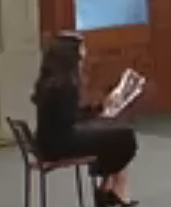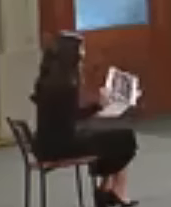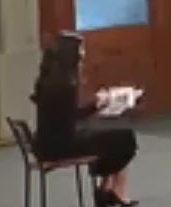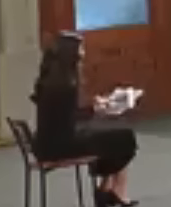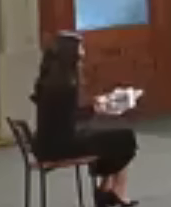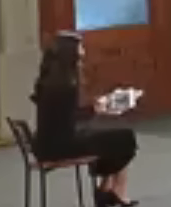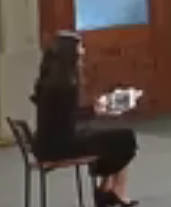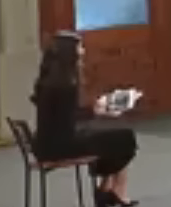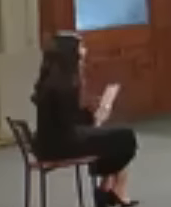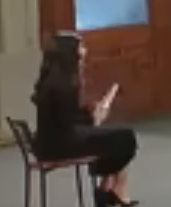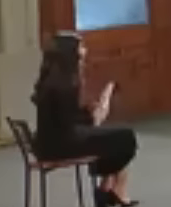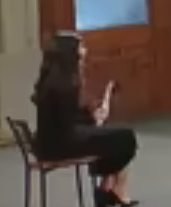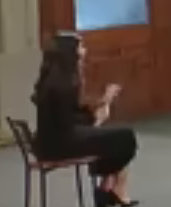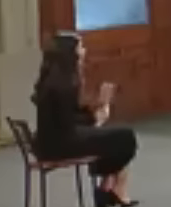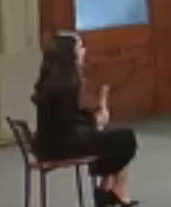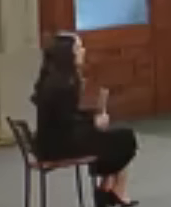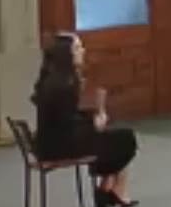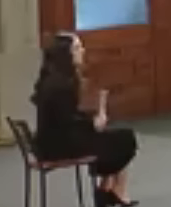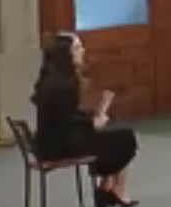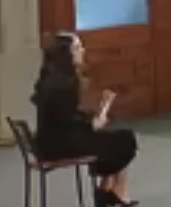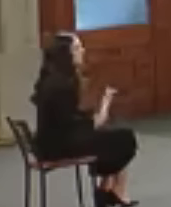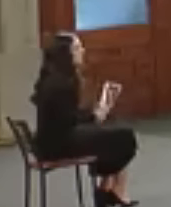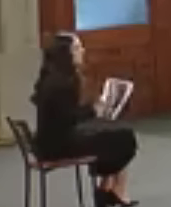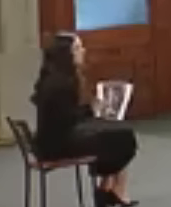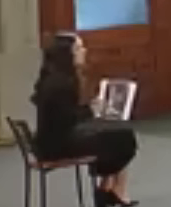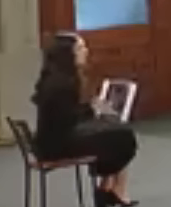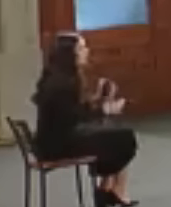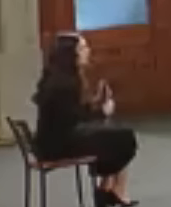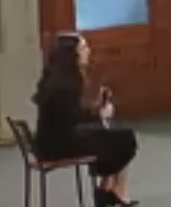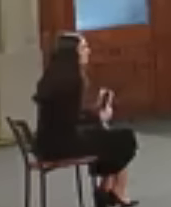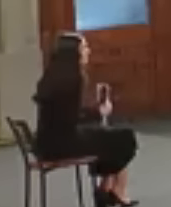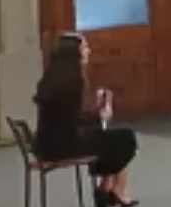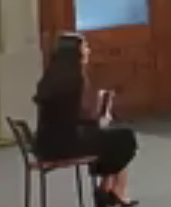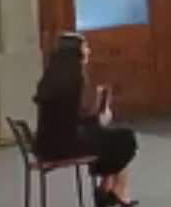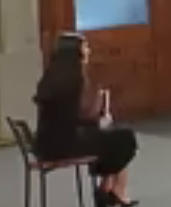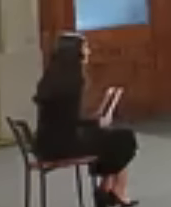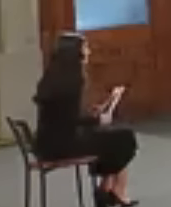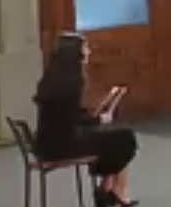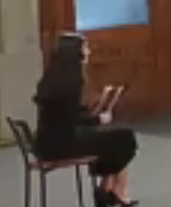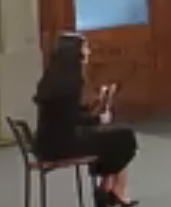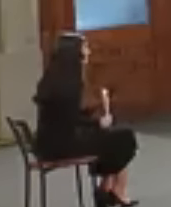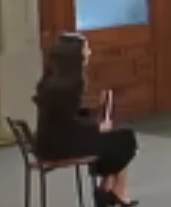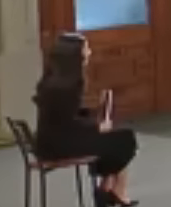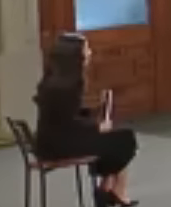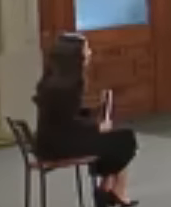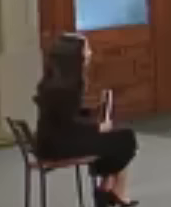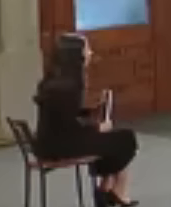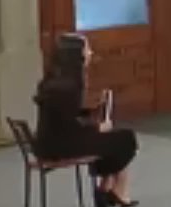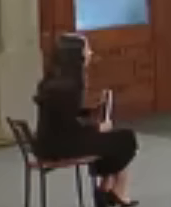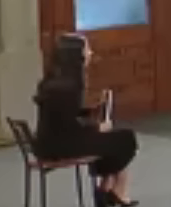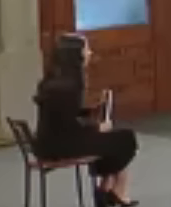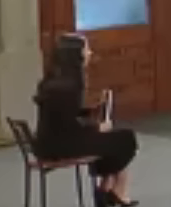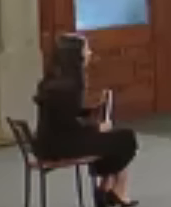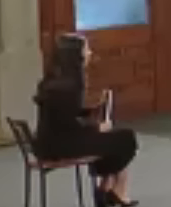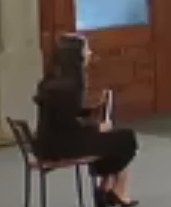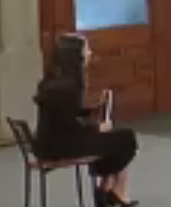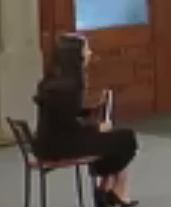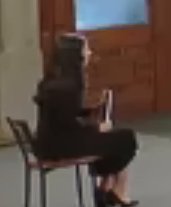Una reportera le reclama al presidente Andrés Manuel López Obrador y es que dentro de Palacio Nacional, pues se les recomienda a los periodistas que